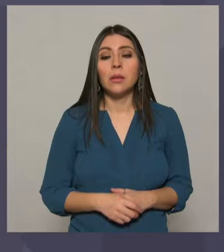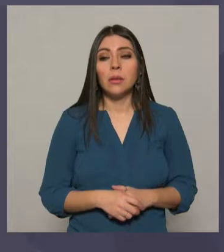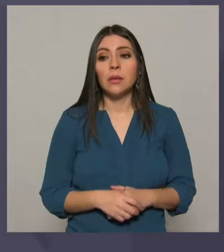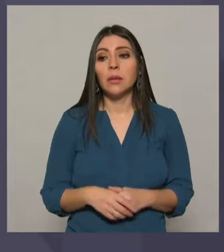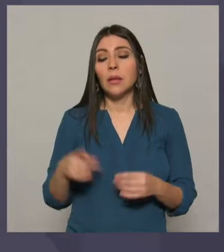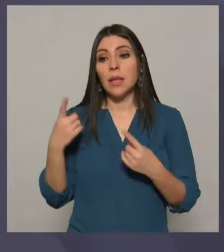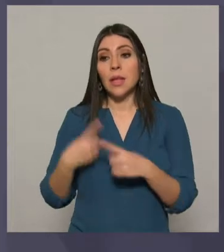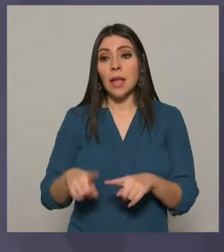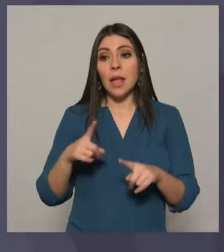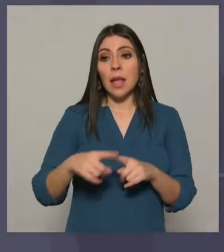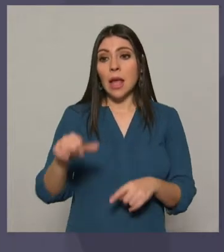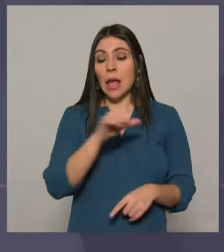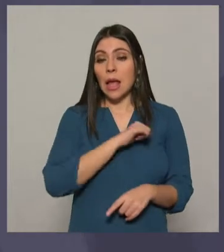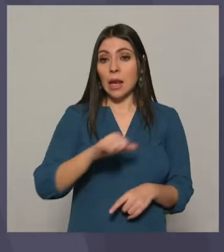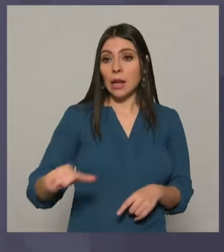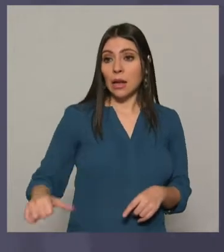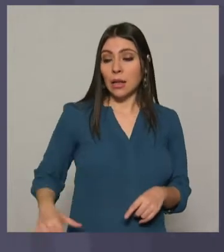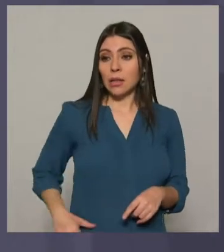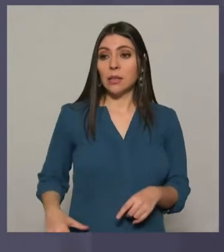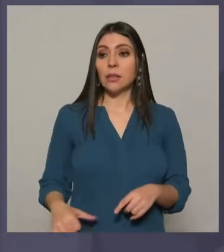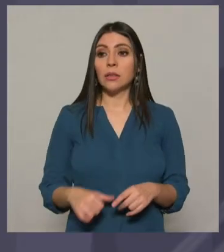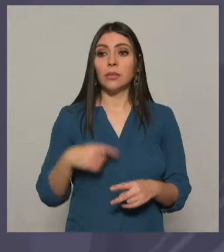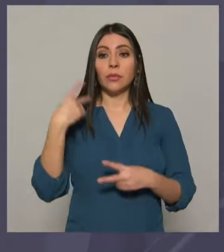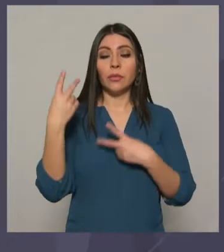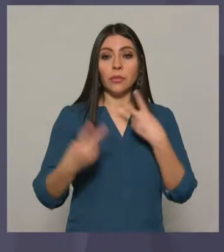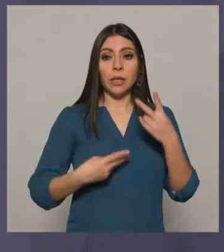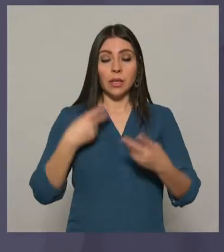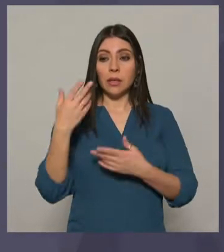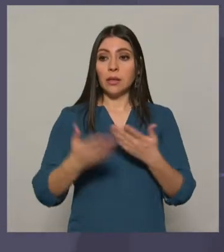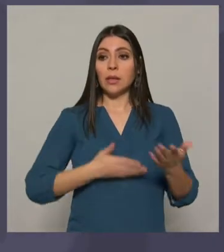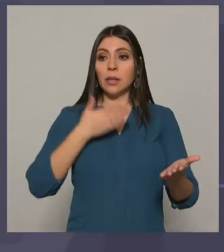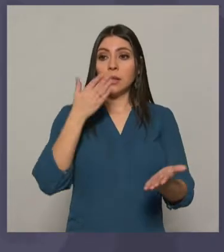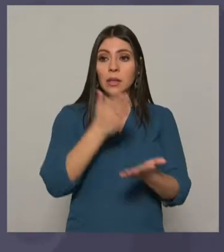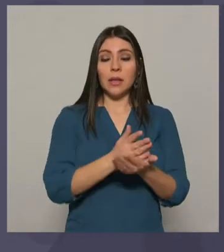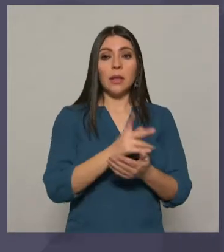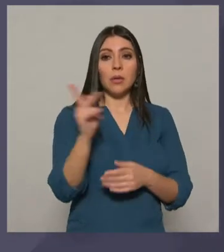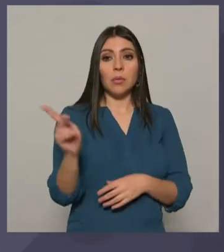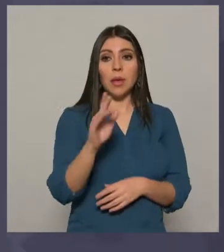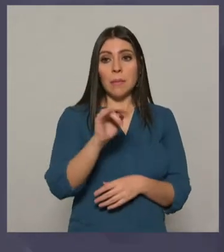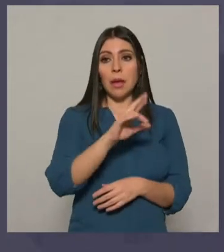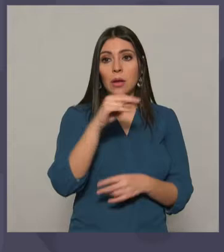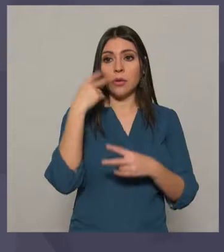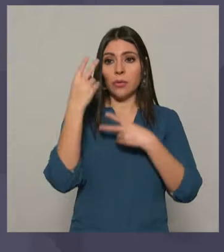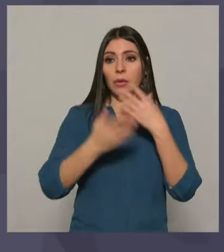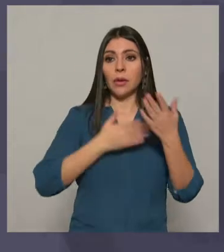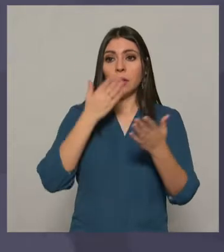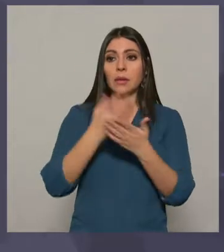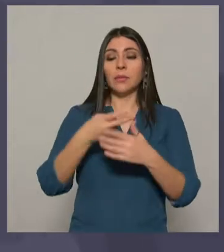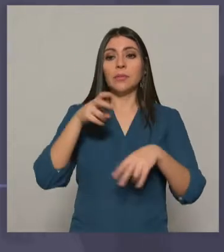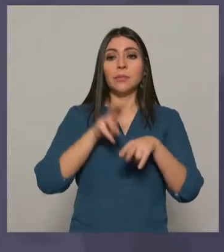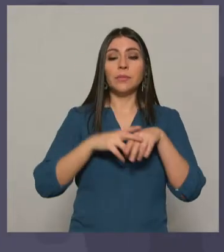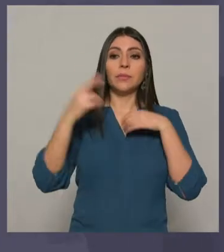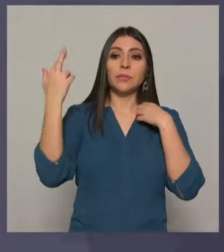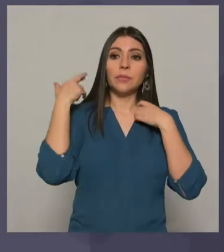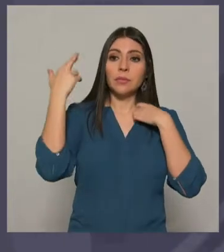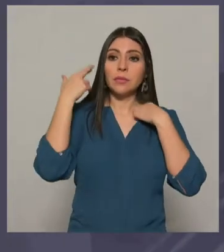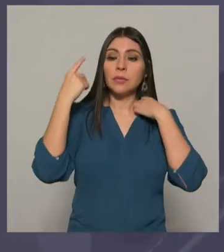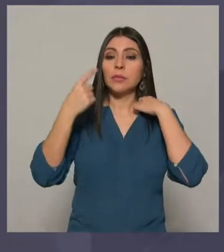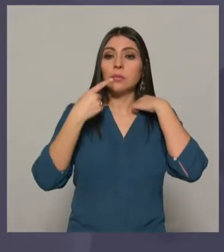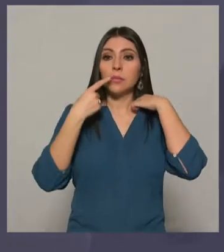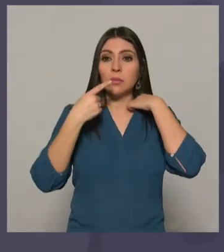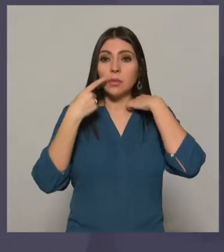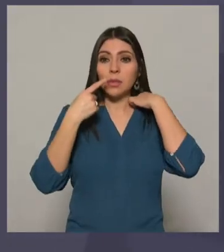las alcaldías, llevaron hasta a varios pueblos y barrios al recinto a escuchar el